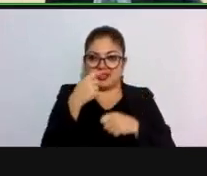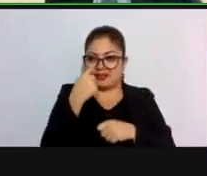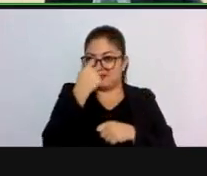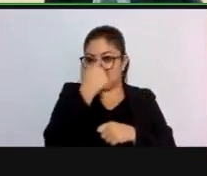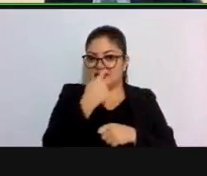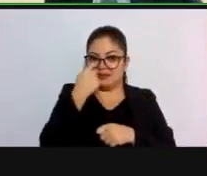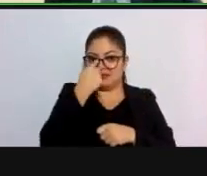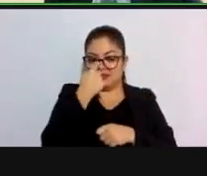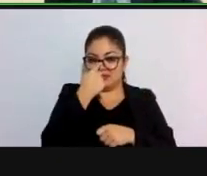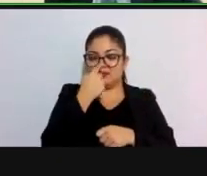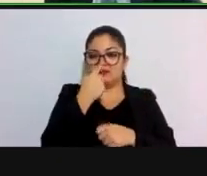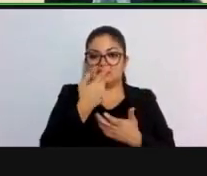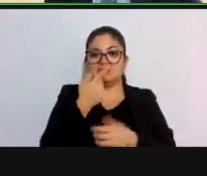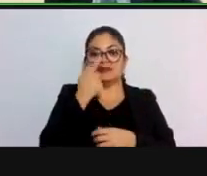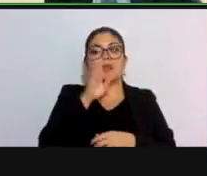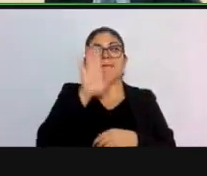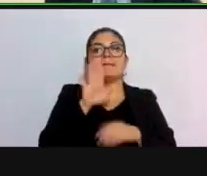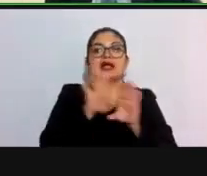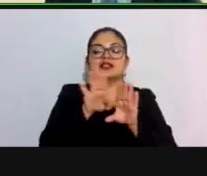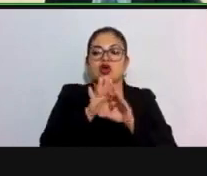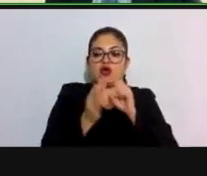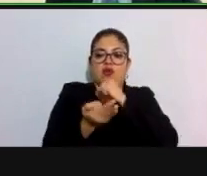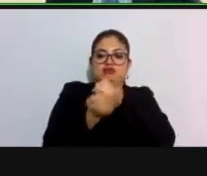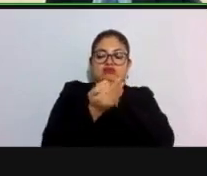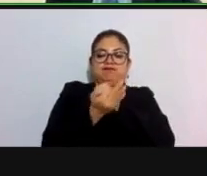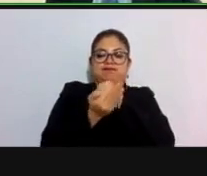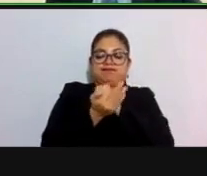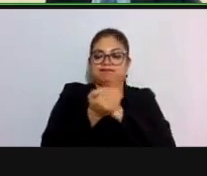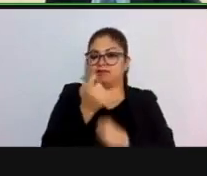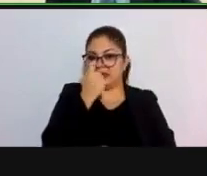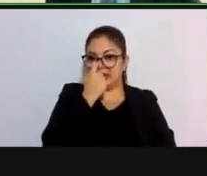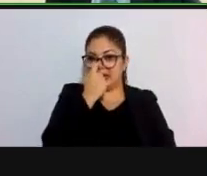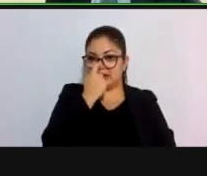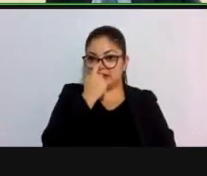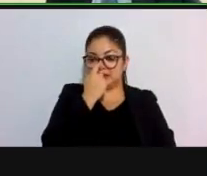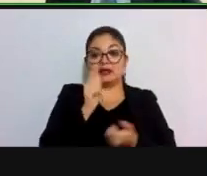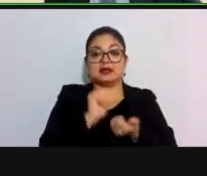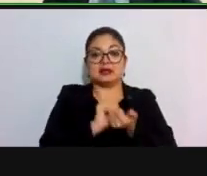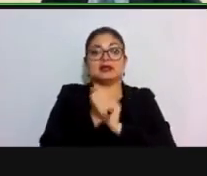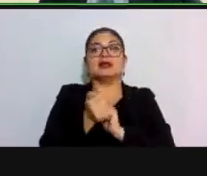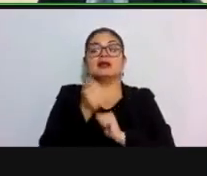el soporte a la nariz y de la cual va a depender forma y función.